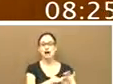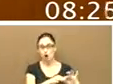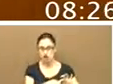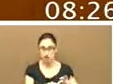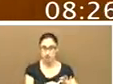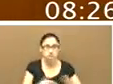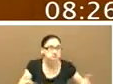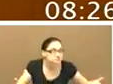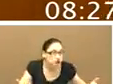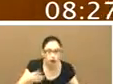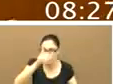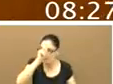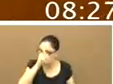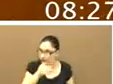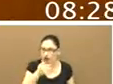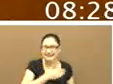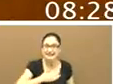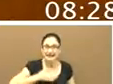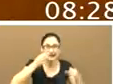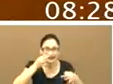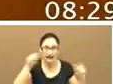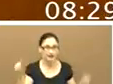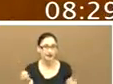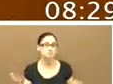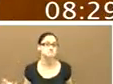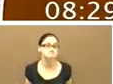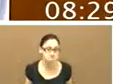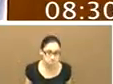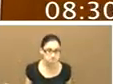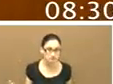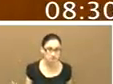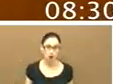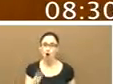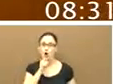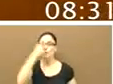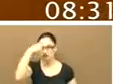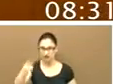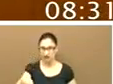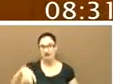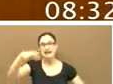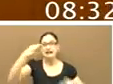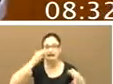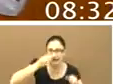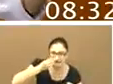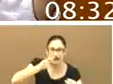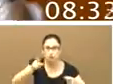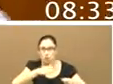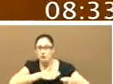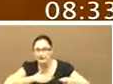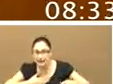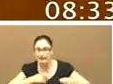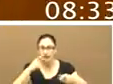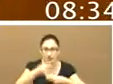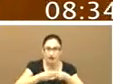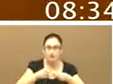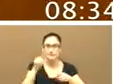las iniciativas soberanistas? ¿Cómo prejuzgo yo que están pretendiendo distraerme para que yo no me ocupe de esto, me ocupe